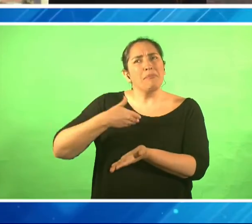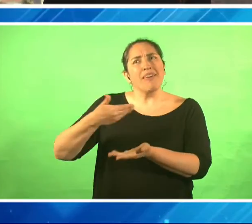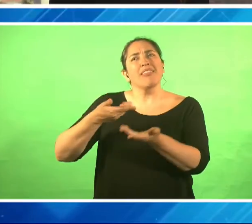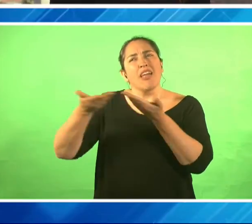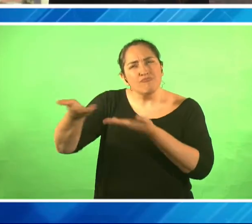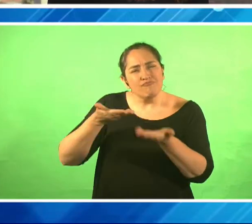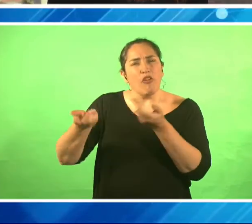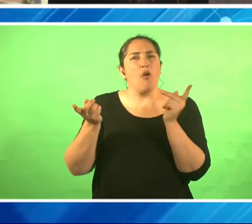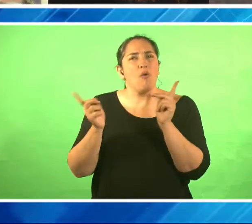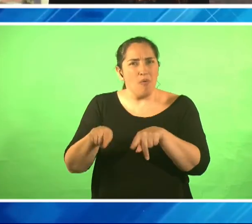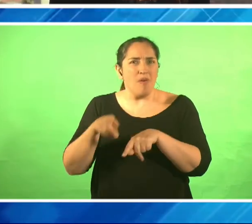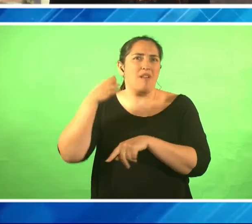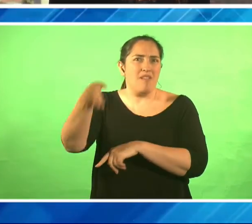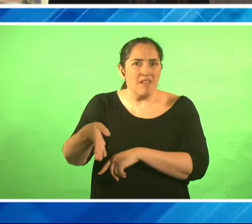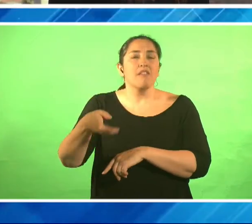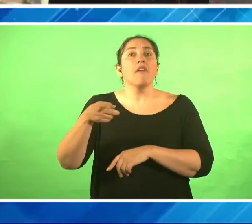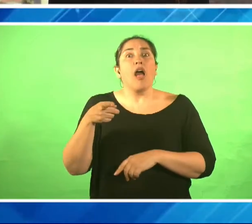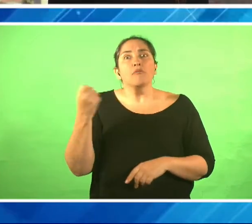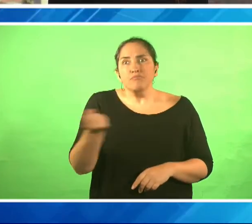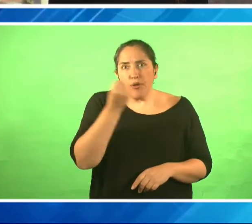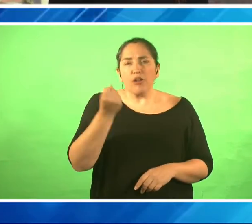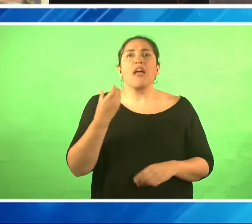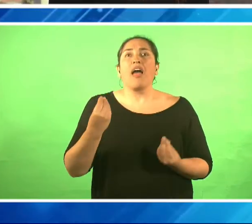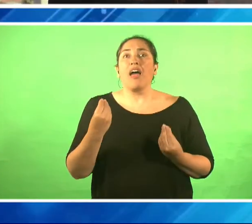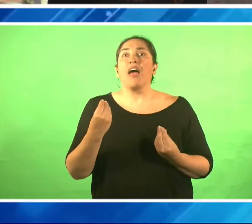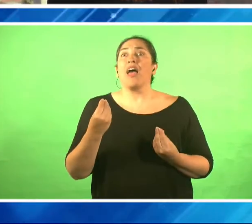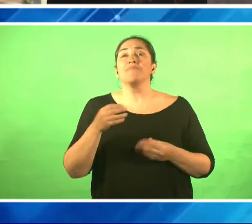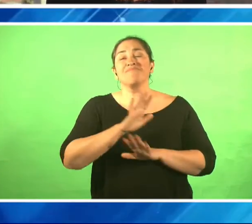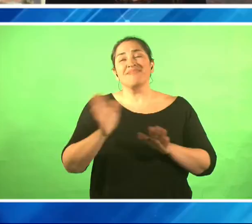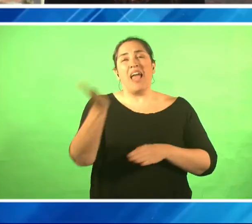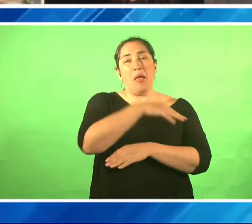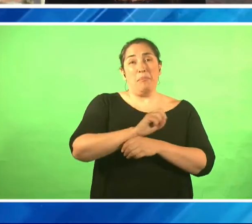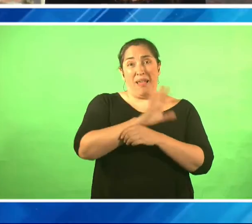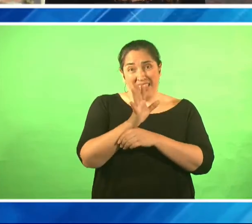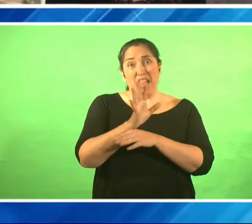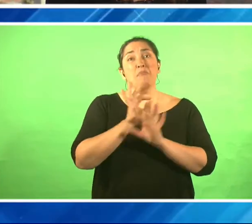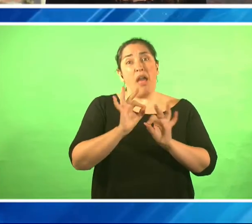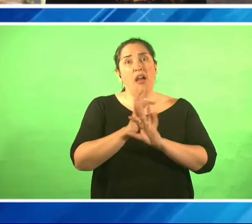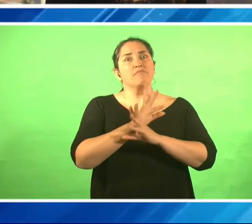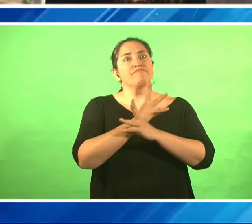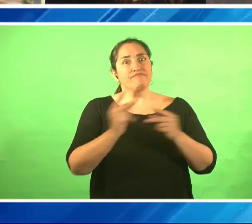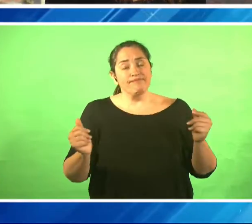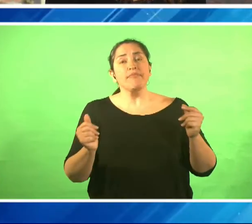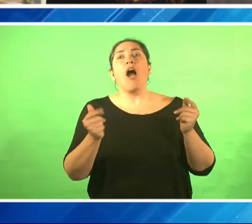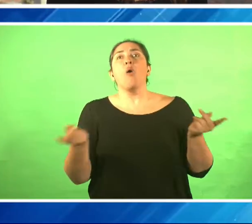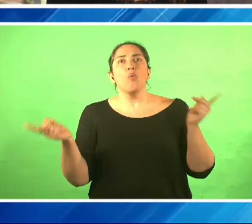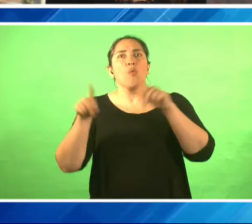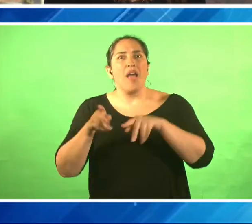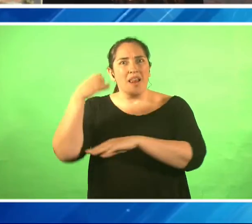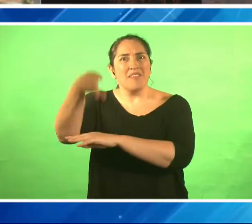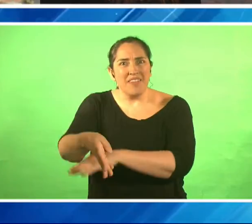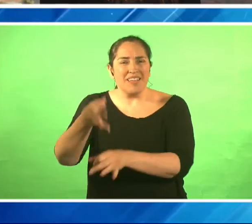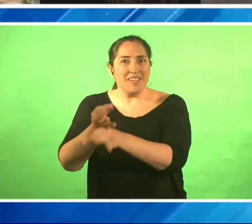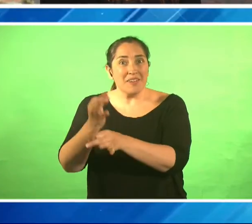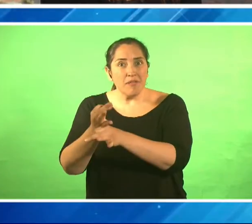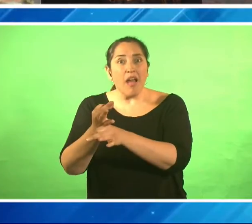y fundamentalmente porque es un dato de la realidad que la vuelta a la presencialidad después de la pandemia llegó a la